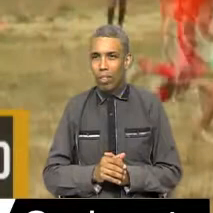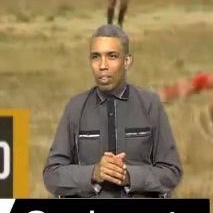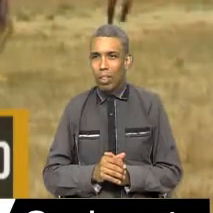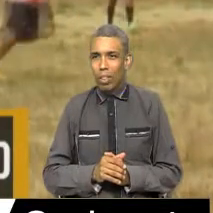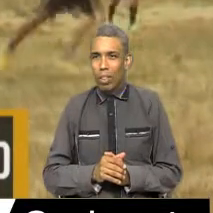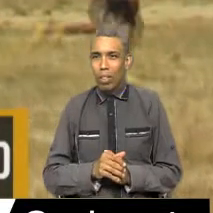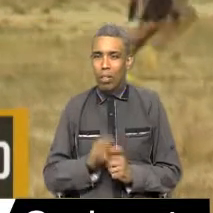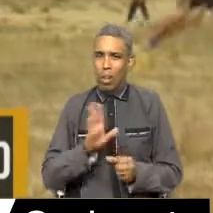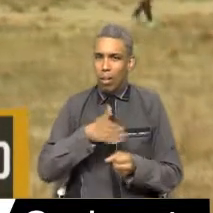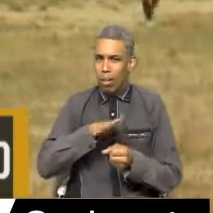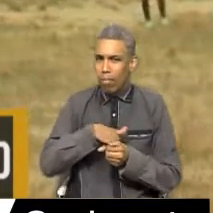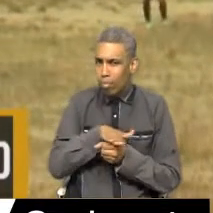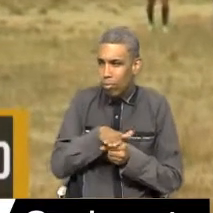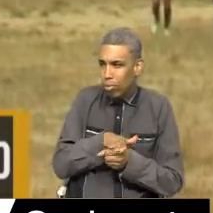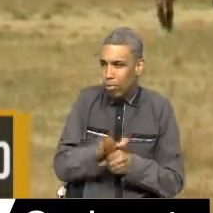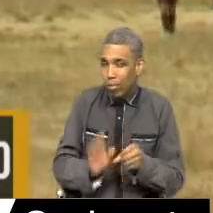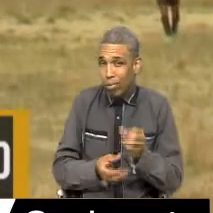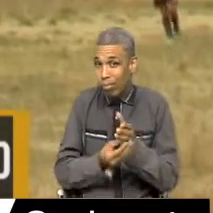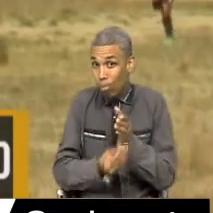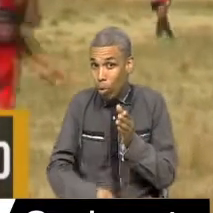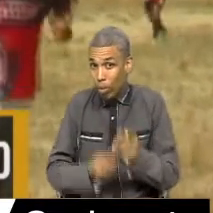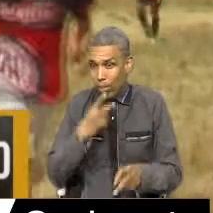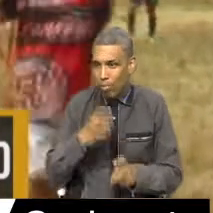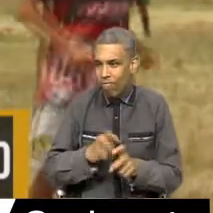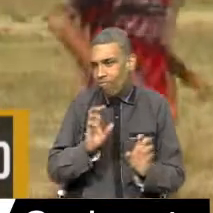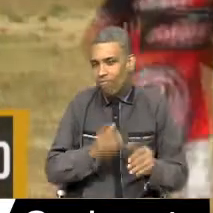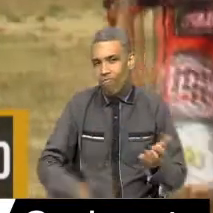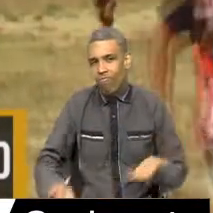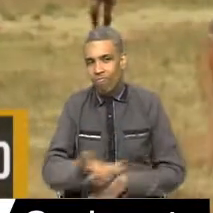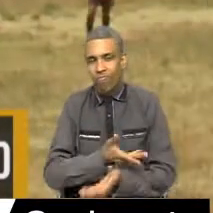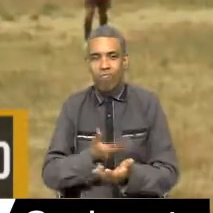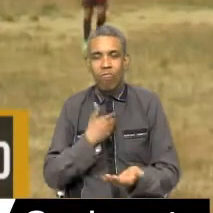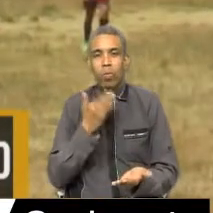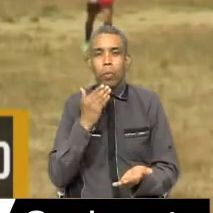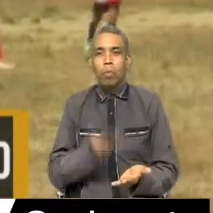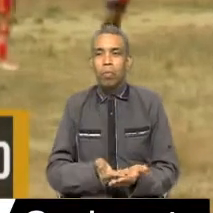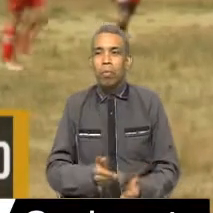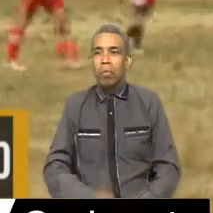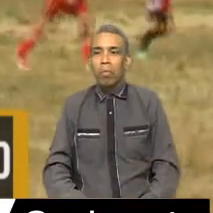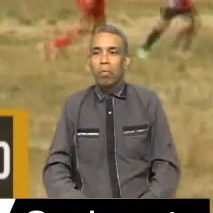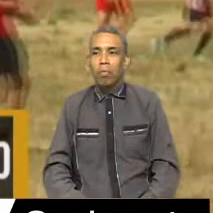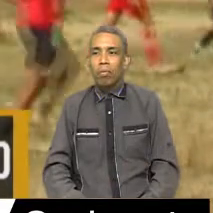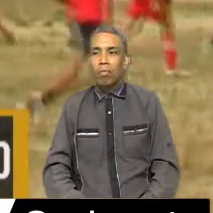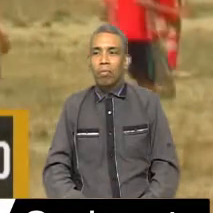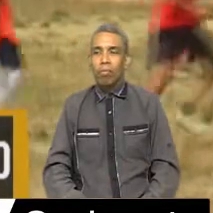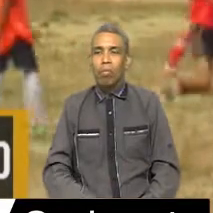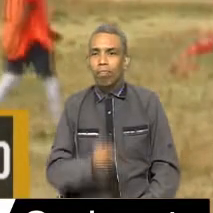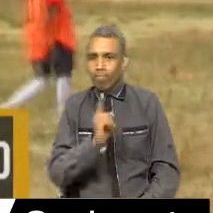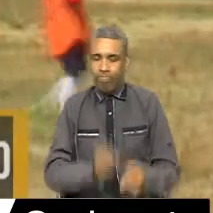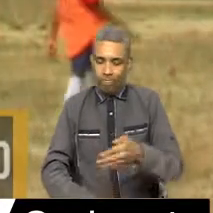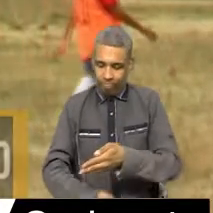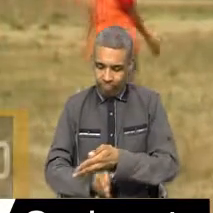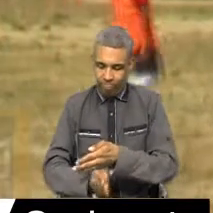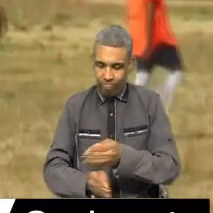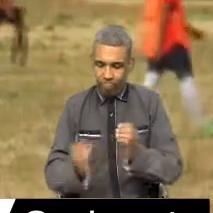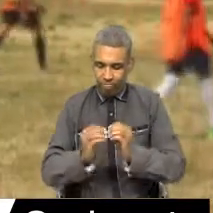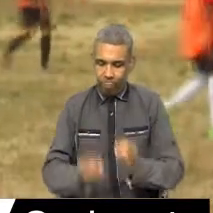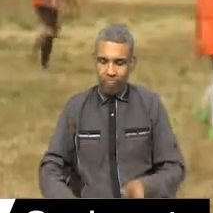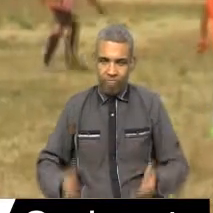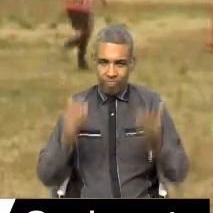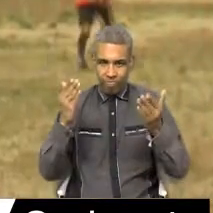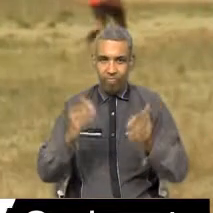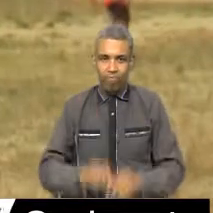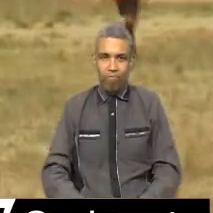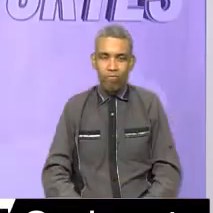nos encontramos. Nosotros es la información que le podemos entregar desde este punto de la ciudad. Continúen ustedes en estudio con más información. Buenas